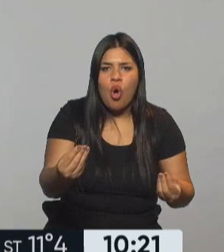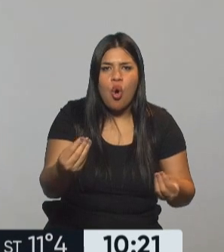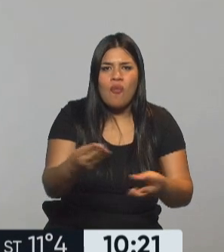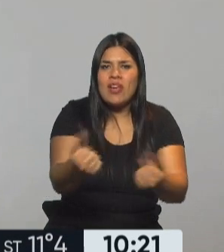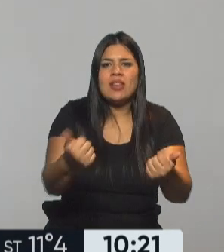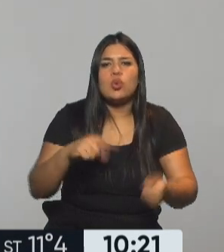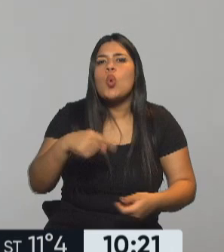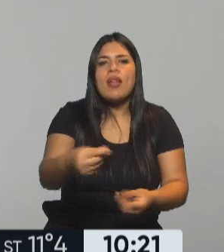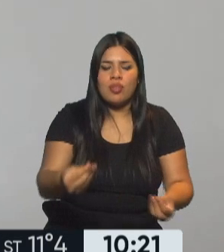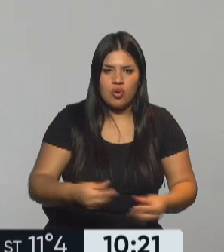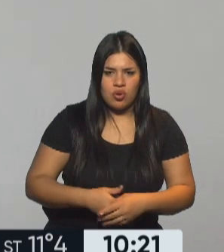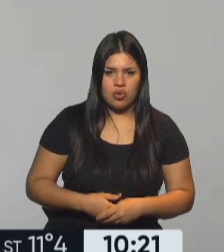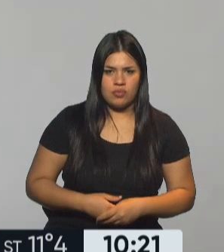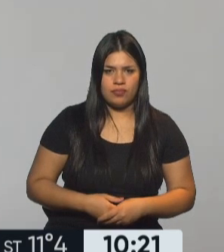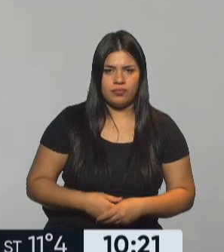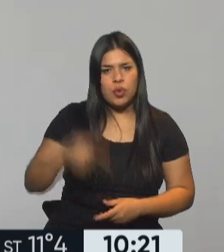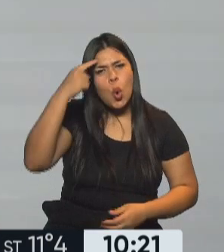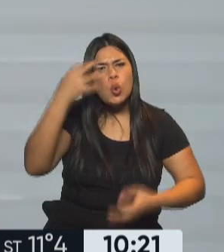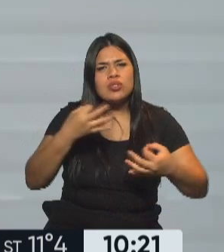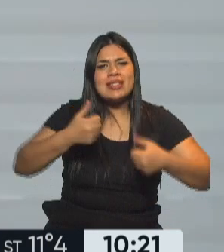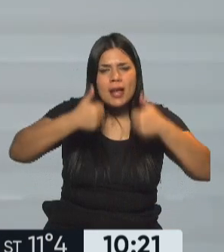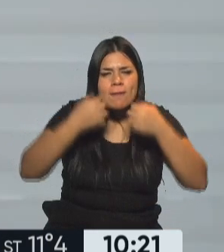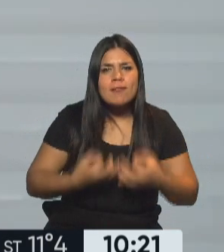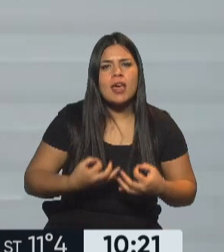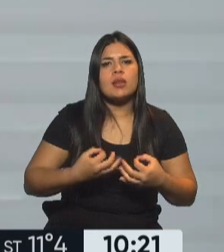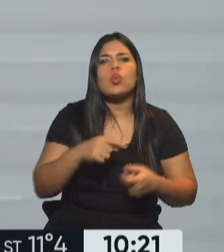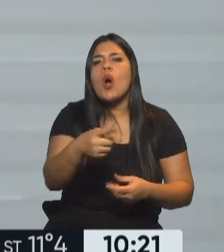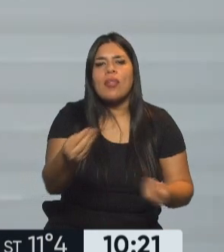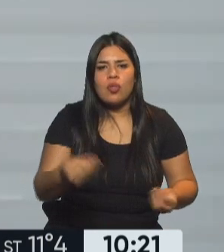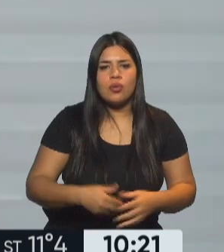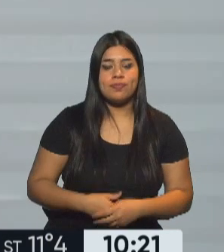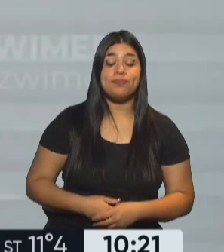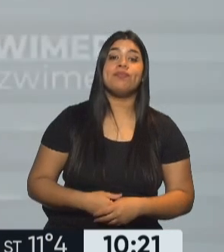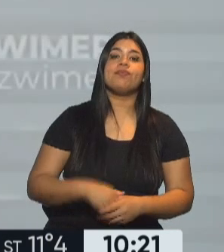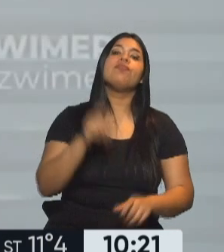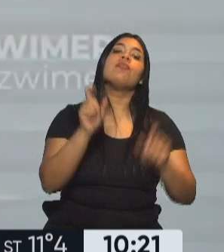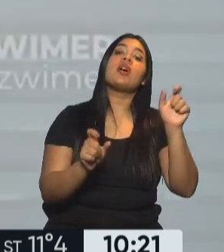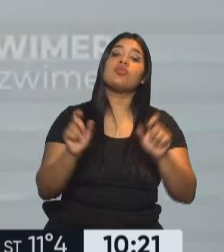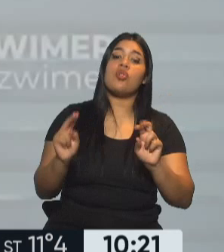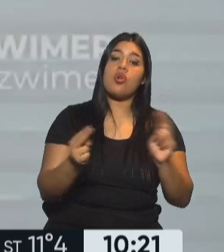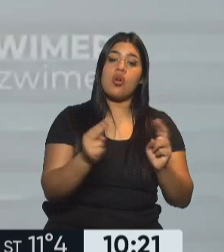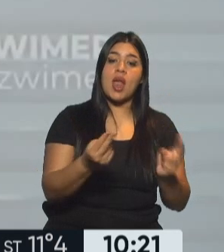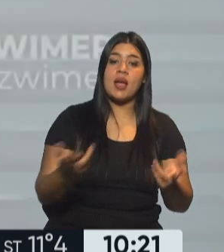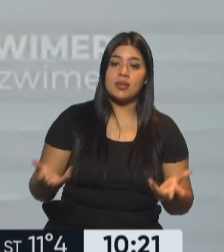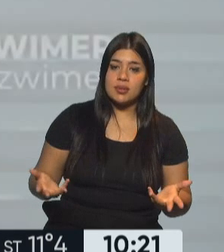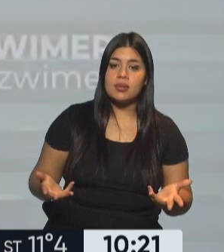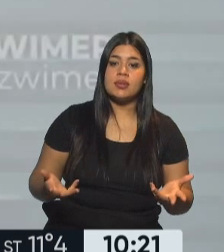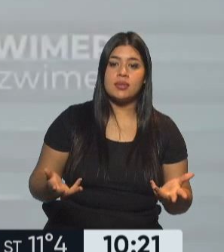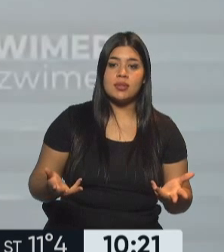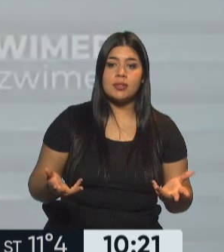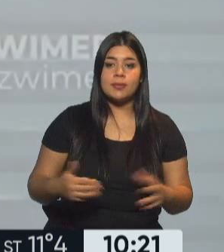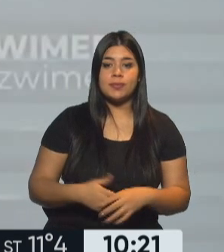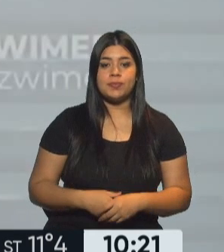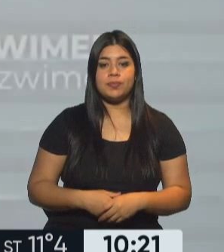con esta impunidad. Bueno, estas ausencias motivadas